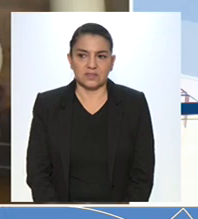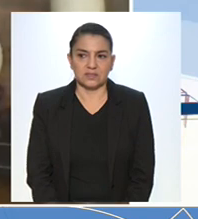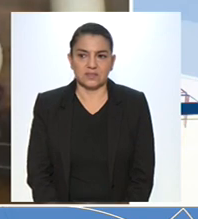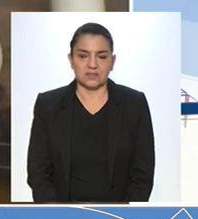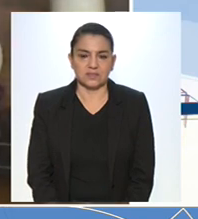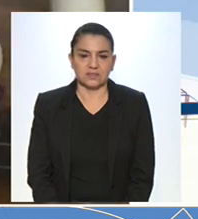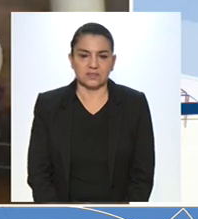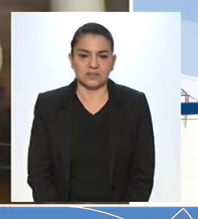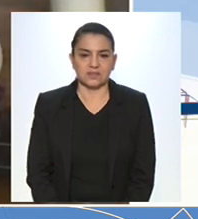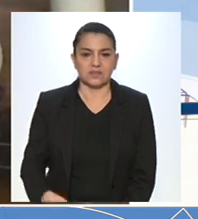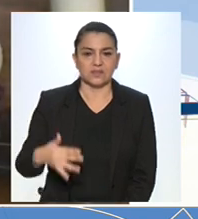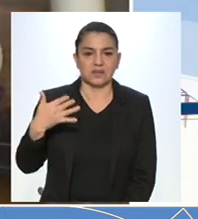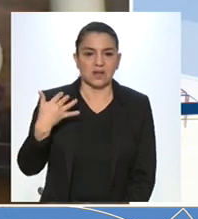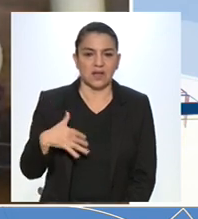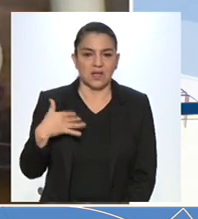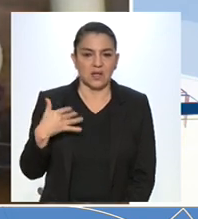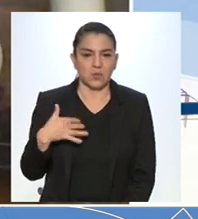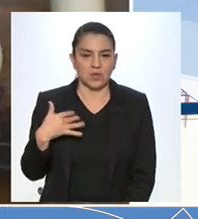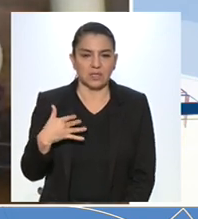La importancia de la institucionalidad.